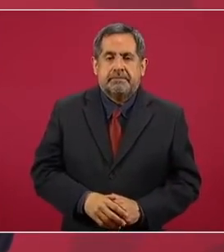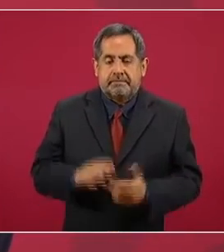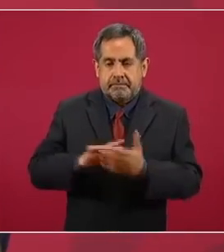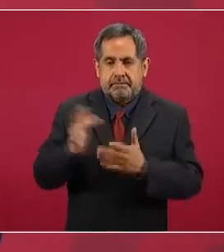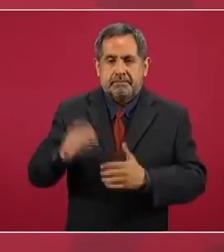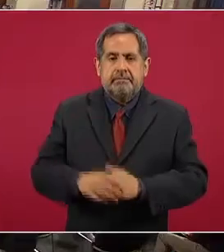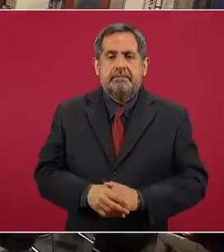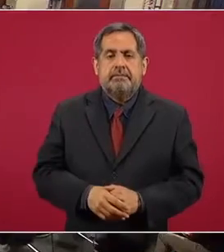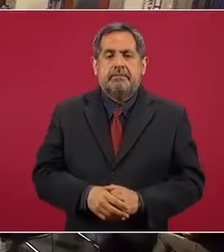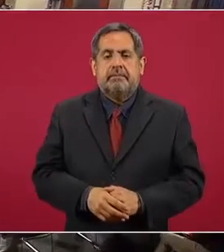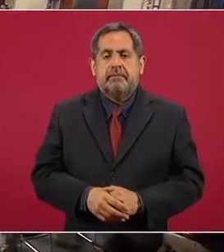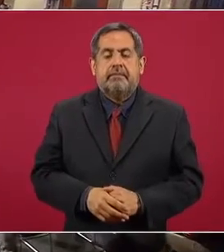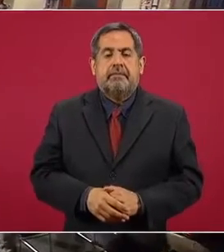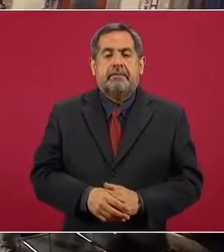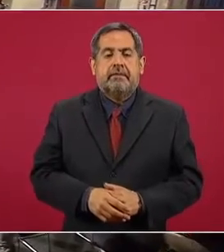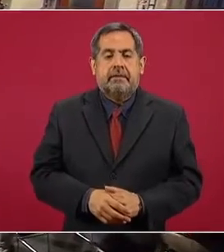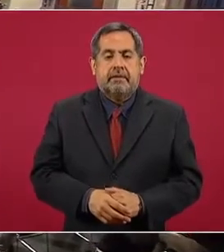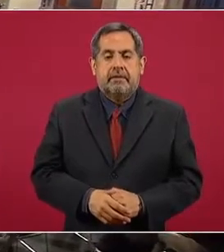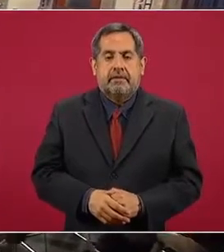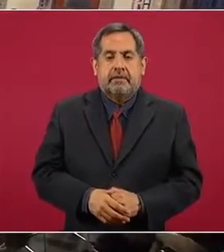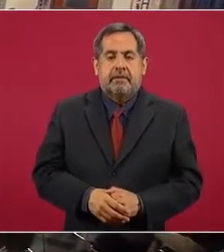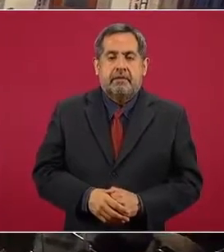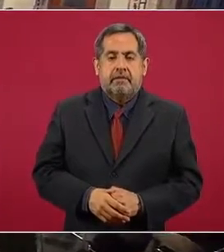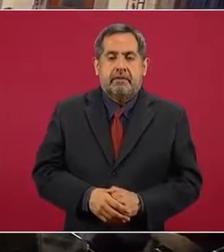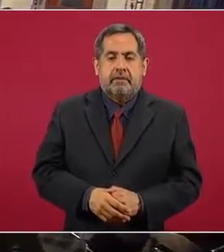Gracias, presidente.